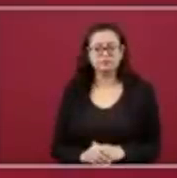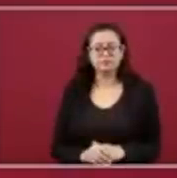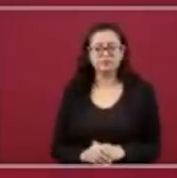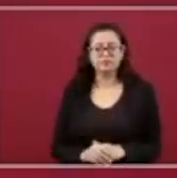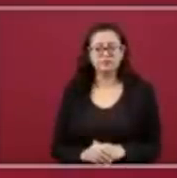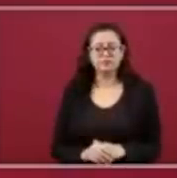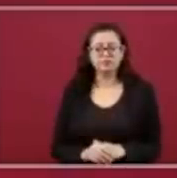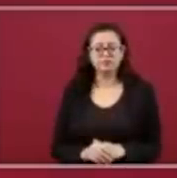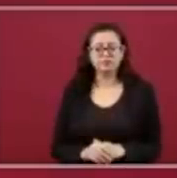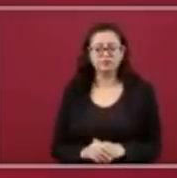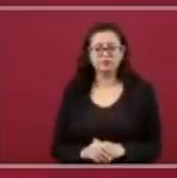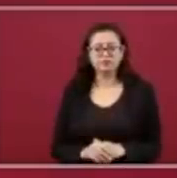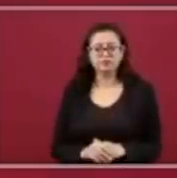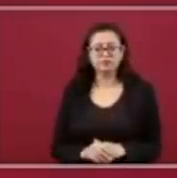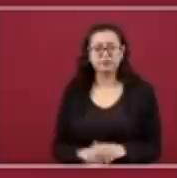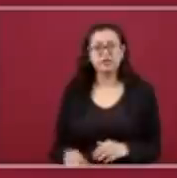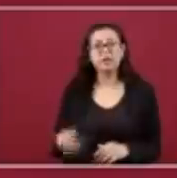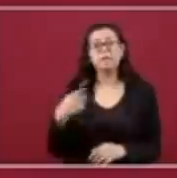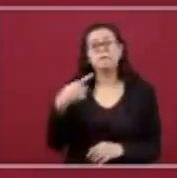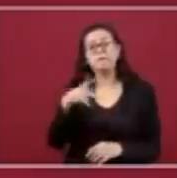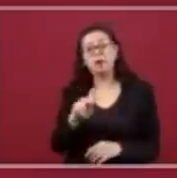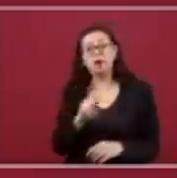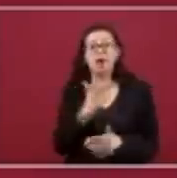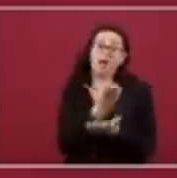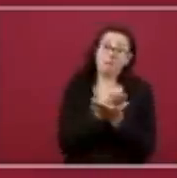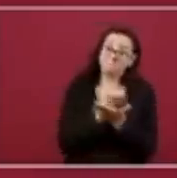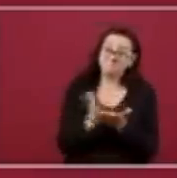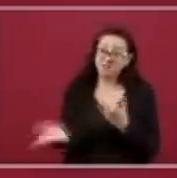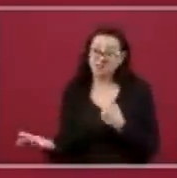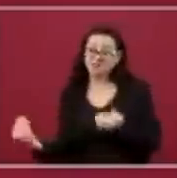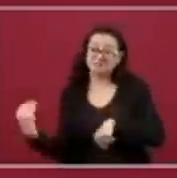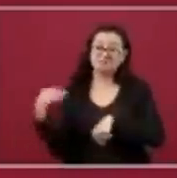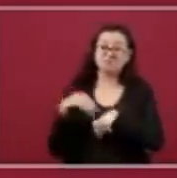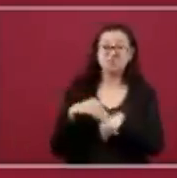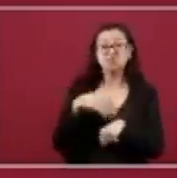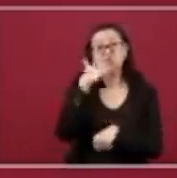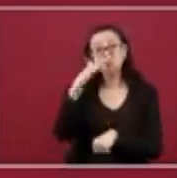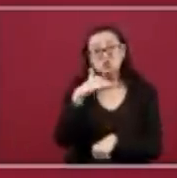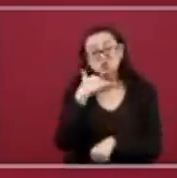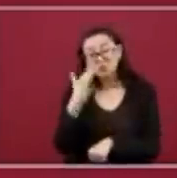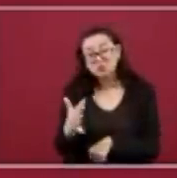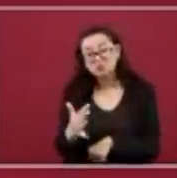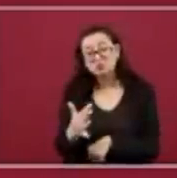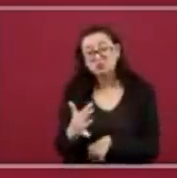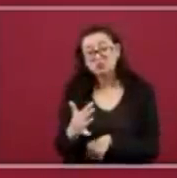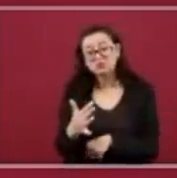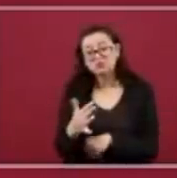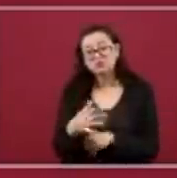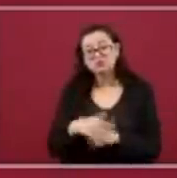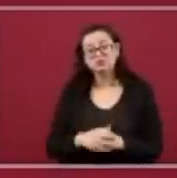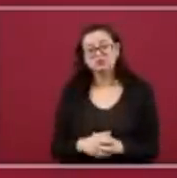Pero a eso habría que agregar la corrupción.